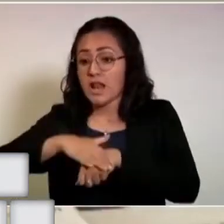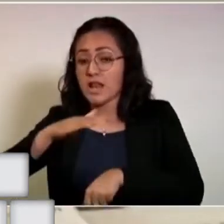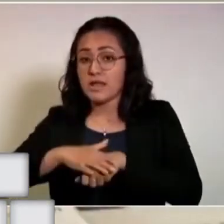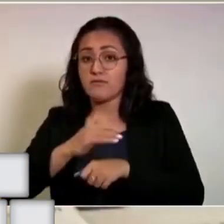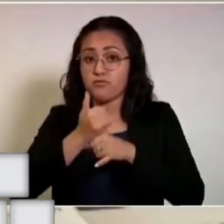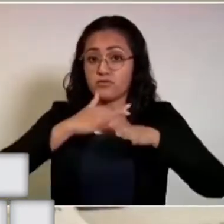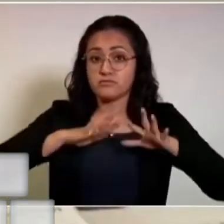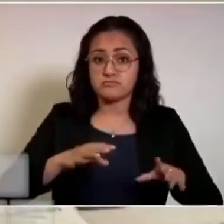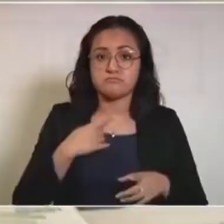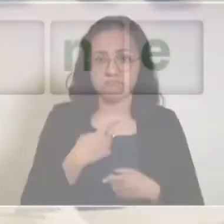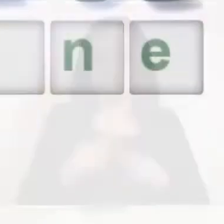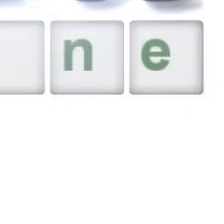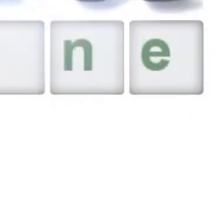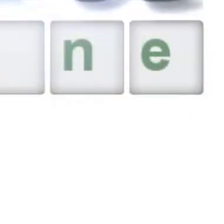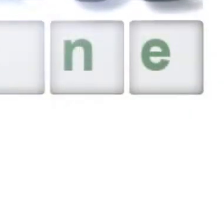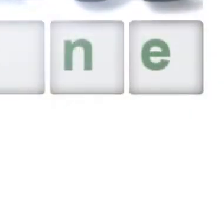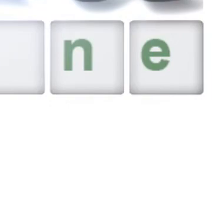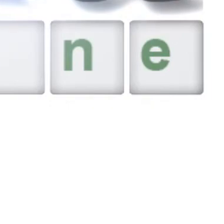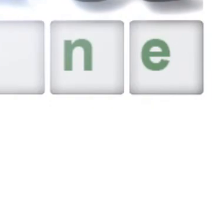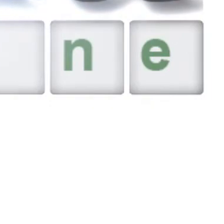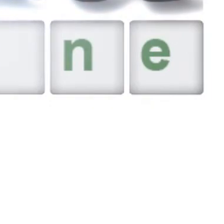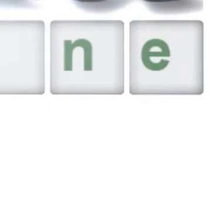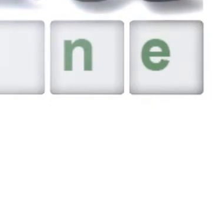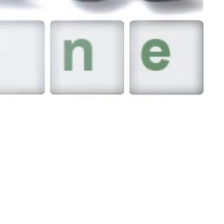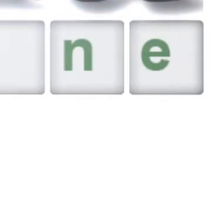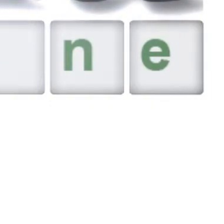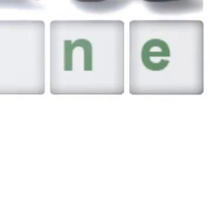lo subiremos en redes